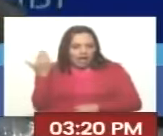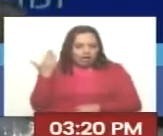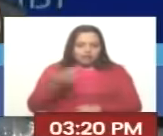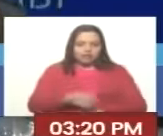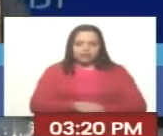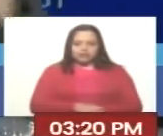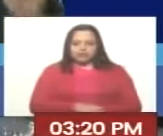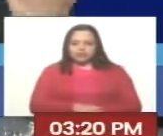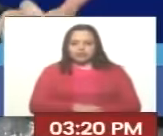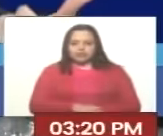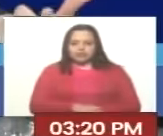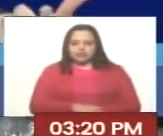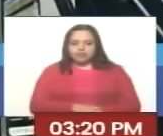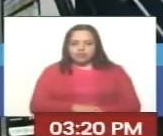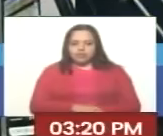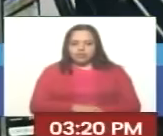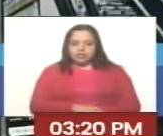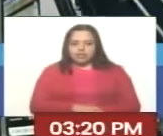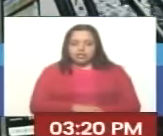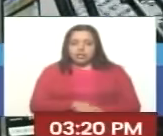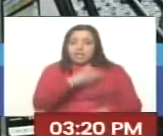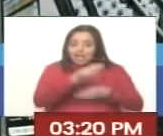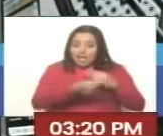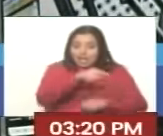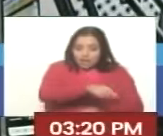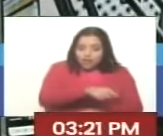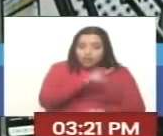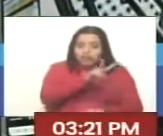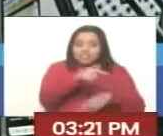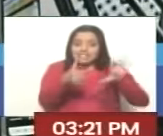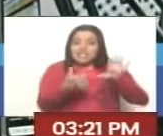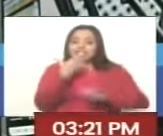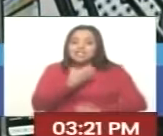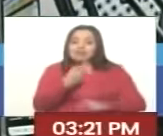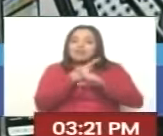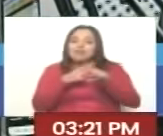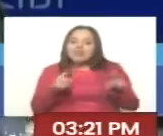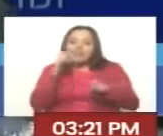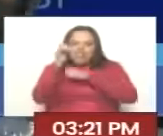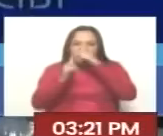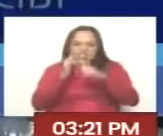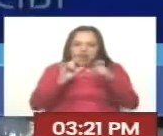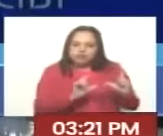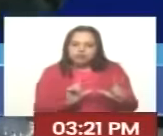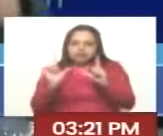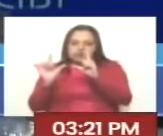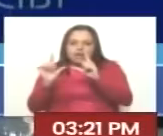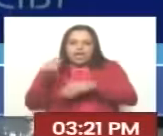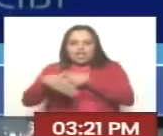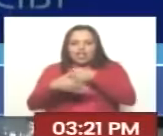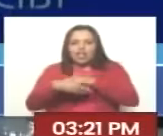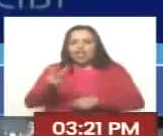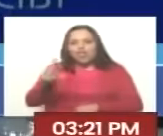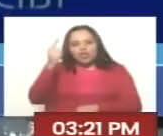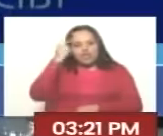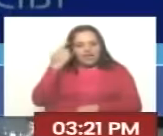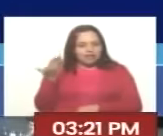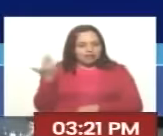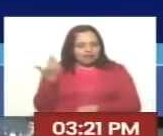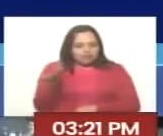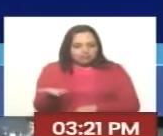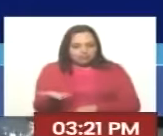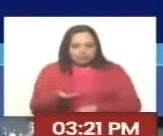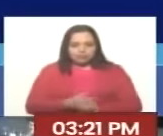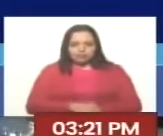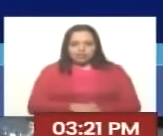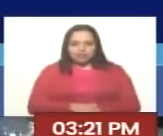decir, ocurrió el hecho el 26 de diciembre, pero el video lo colocaron en redes hace 2 días.